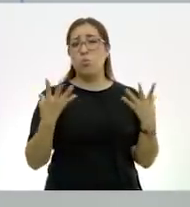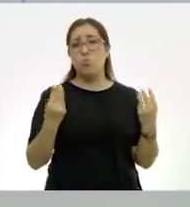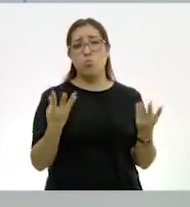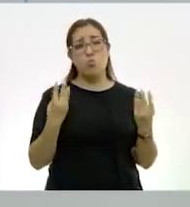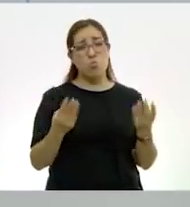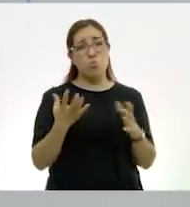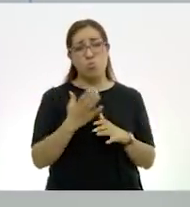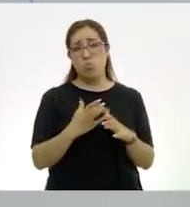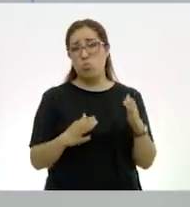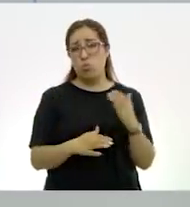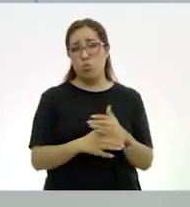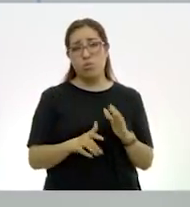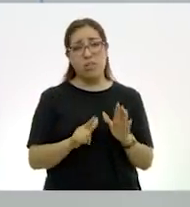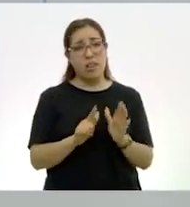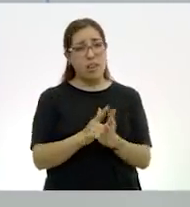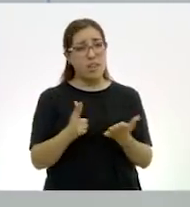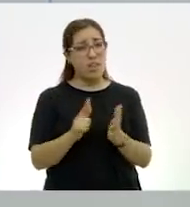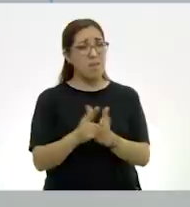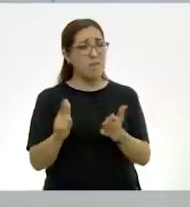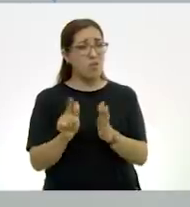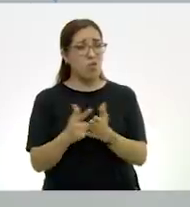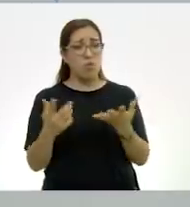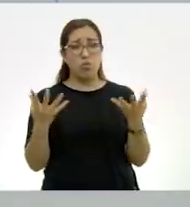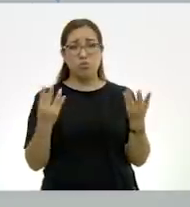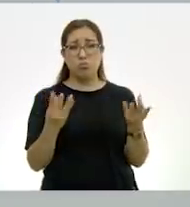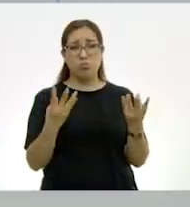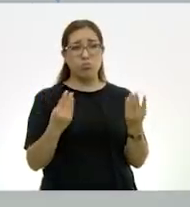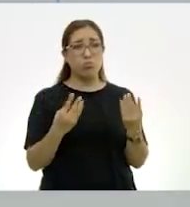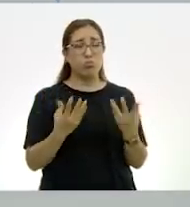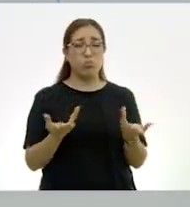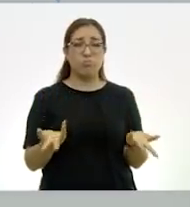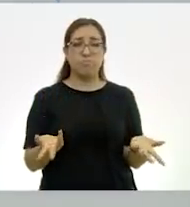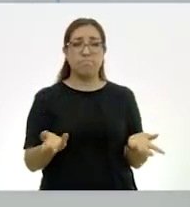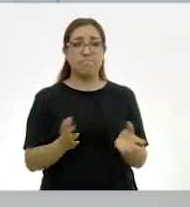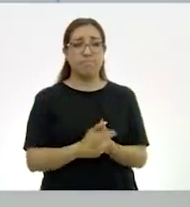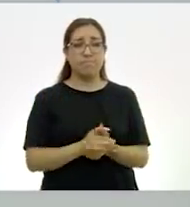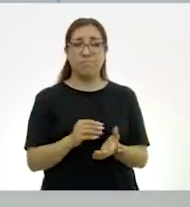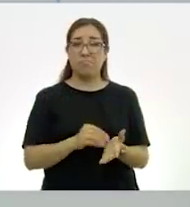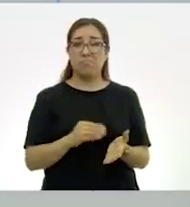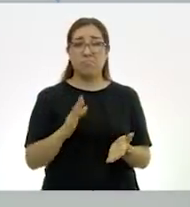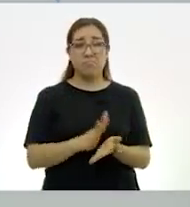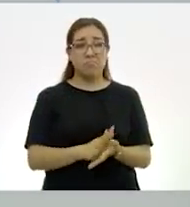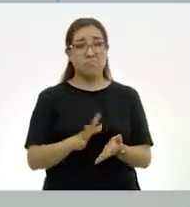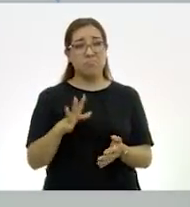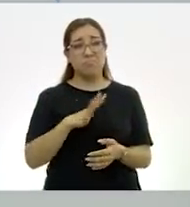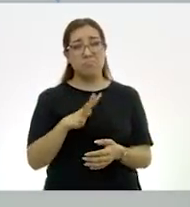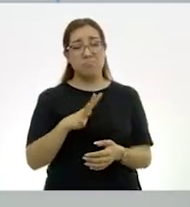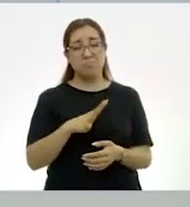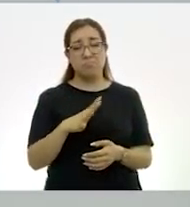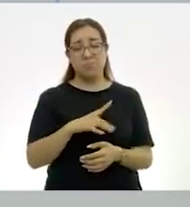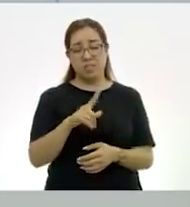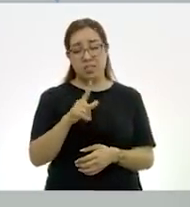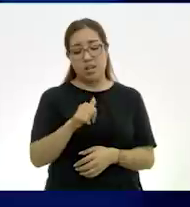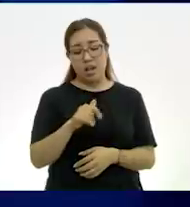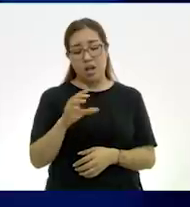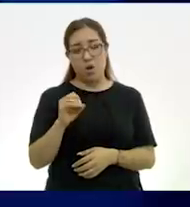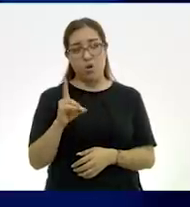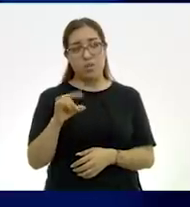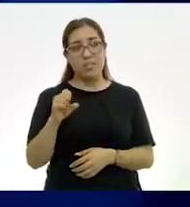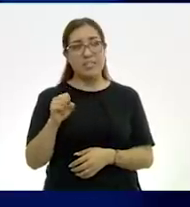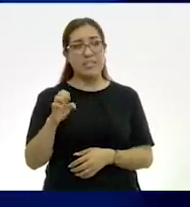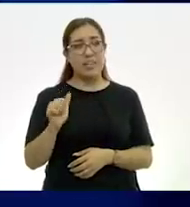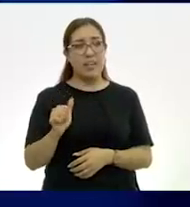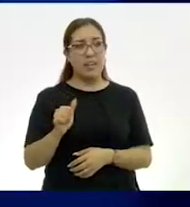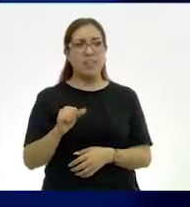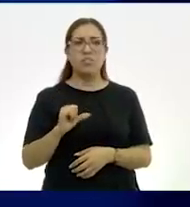Tenemos una cantidad de libros, ¿cierto, profe? Para poder Así es. citar, ¿no? La Odisea. Tenemos,